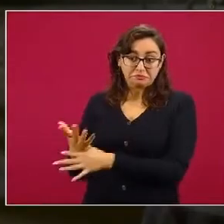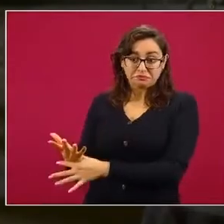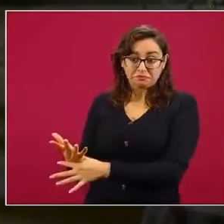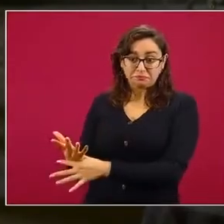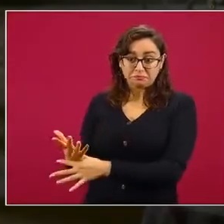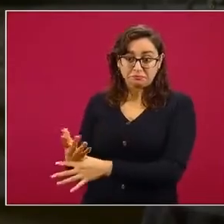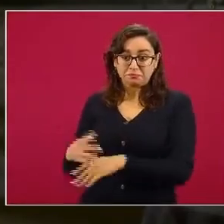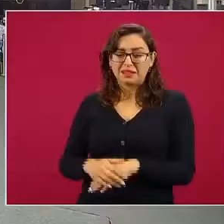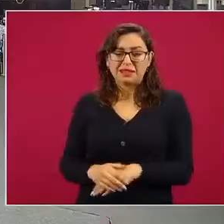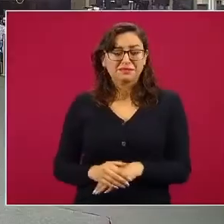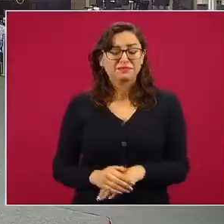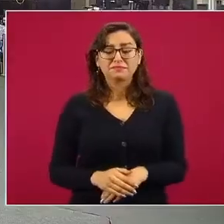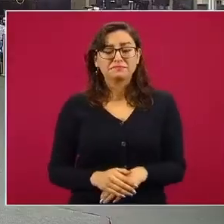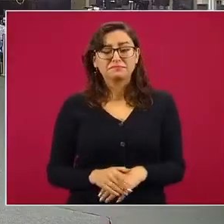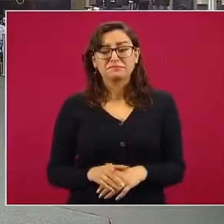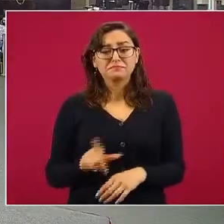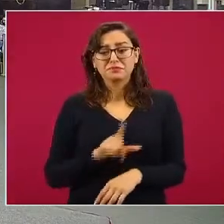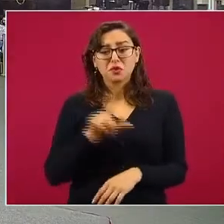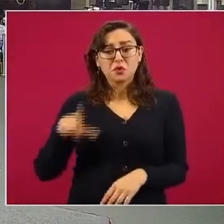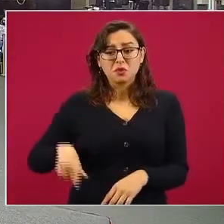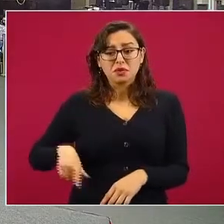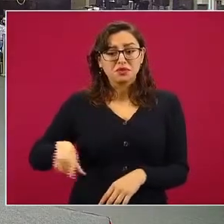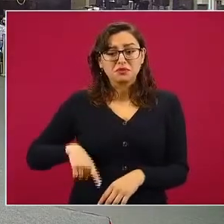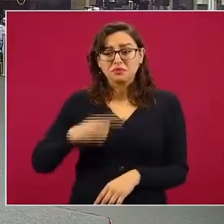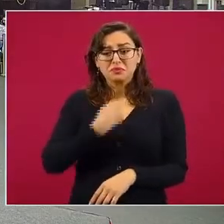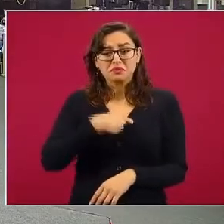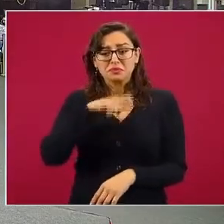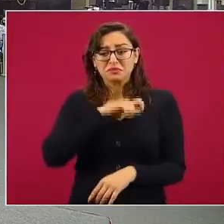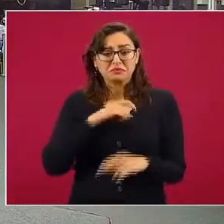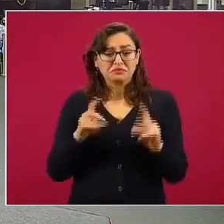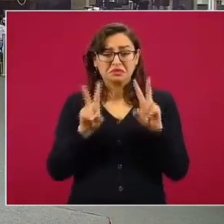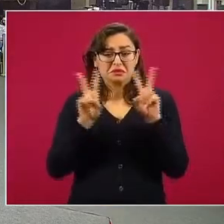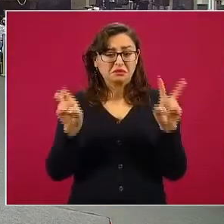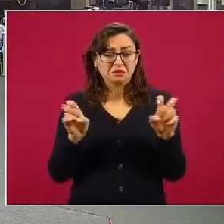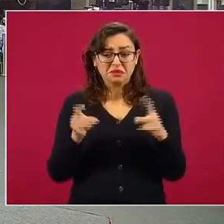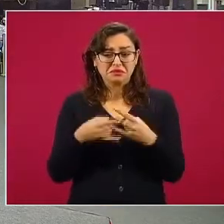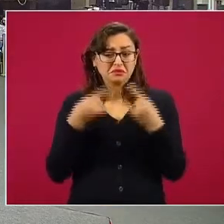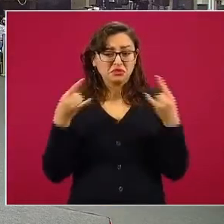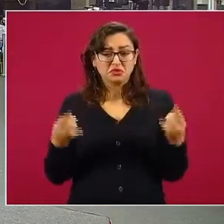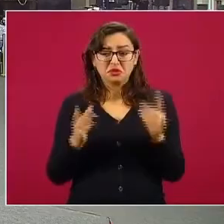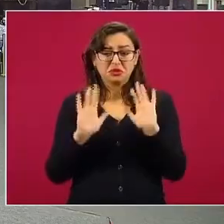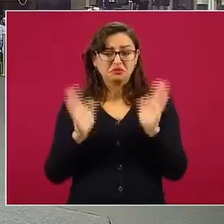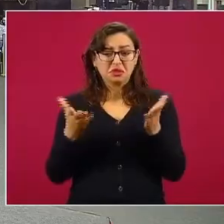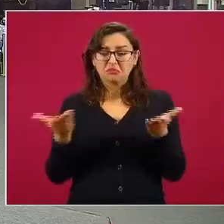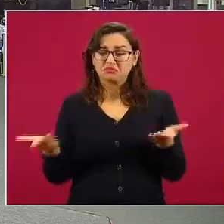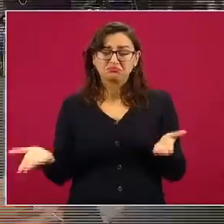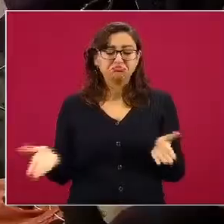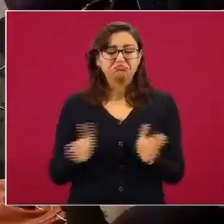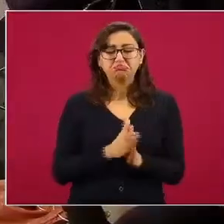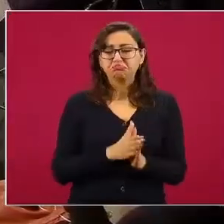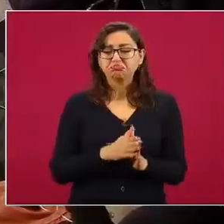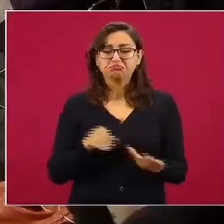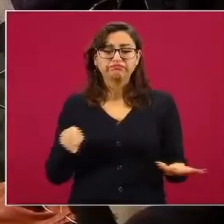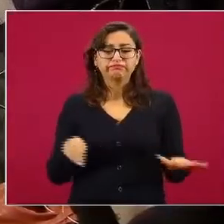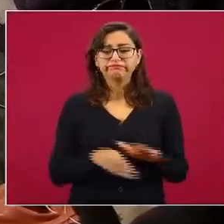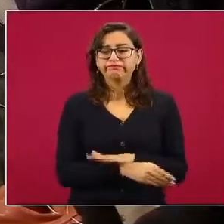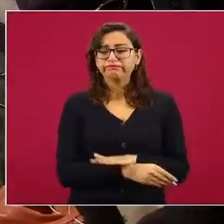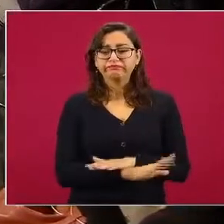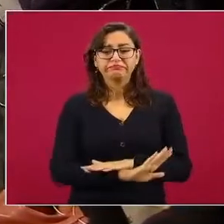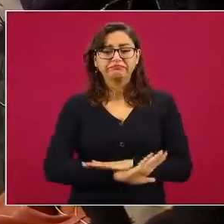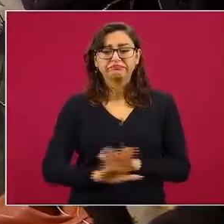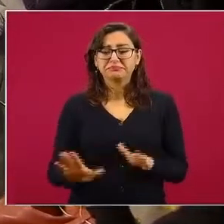esto es un caso cerrado para el gobierno y el Reino de España y que hay que ver hacia adelante y